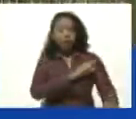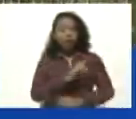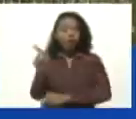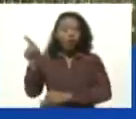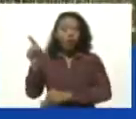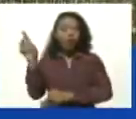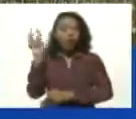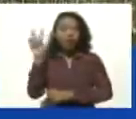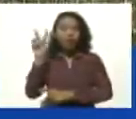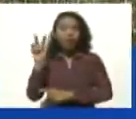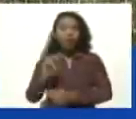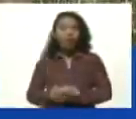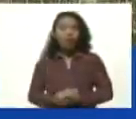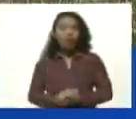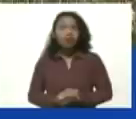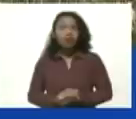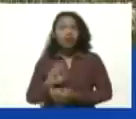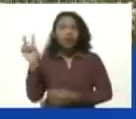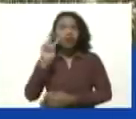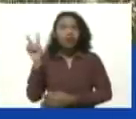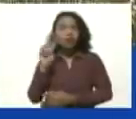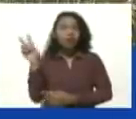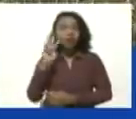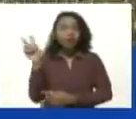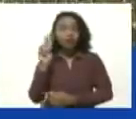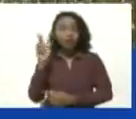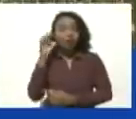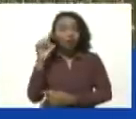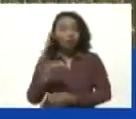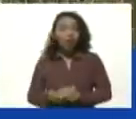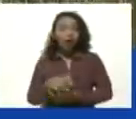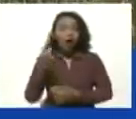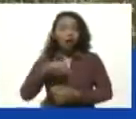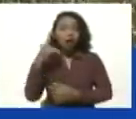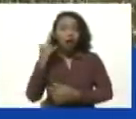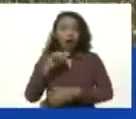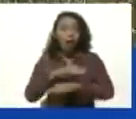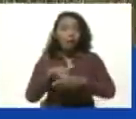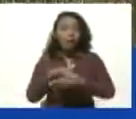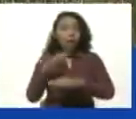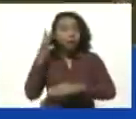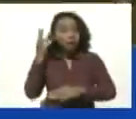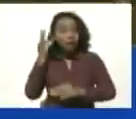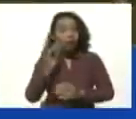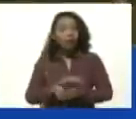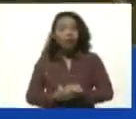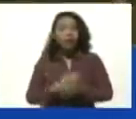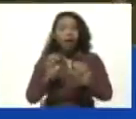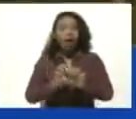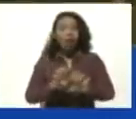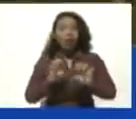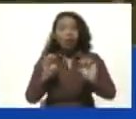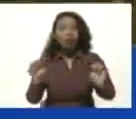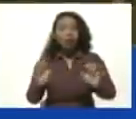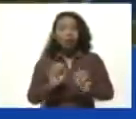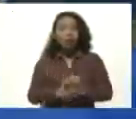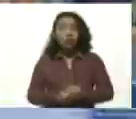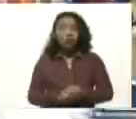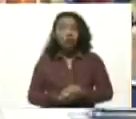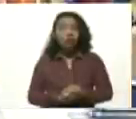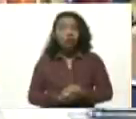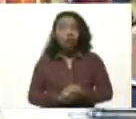¡Cúmplase Venezuela! Venezuela, Venezuela, Venezuela. Bueno, aquí tenemos a la ministra de Educación,